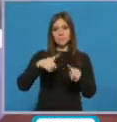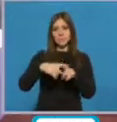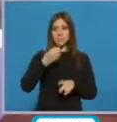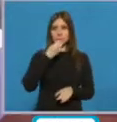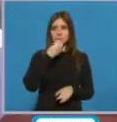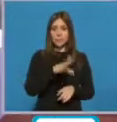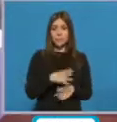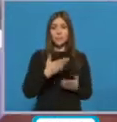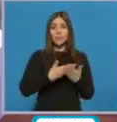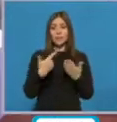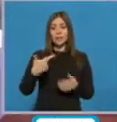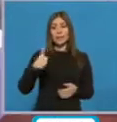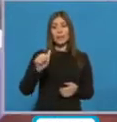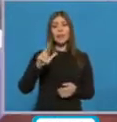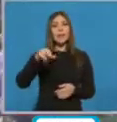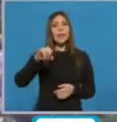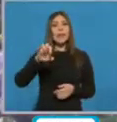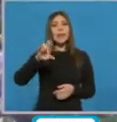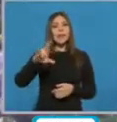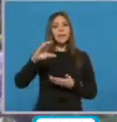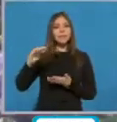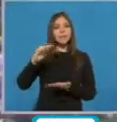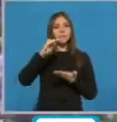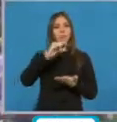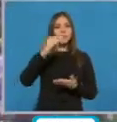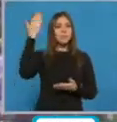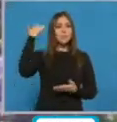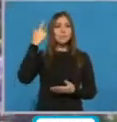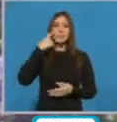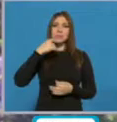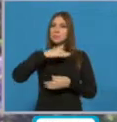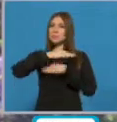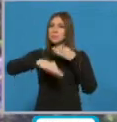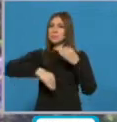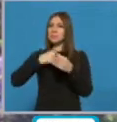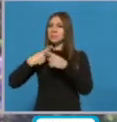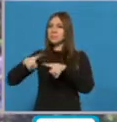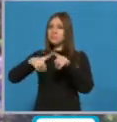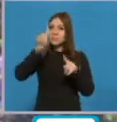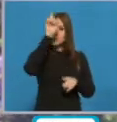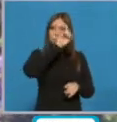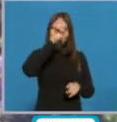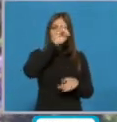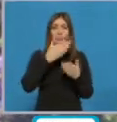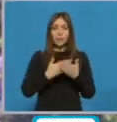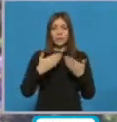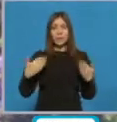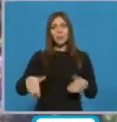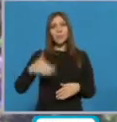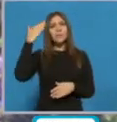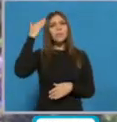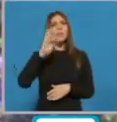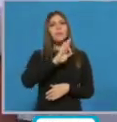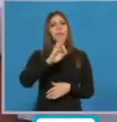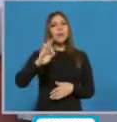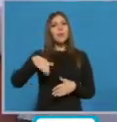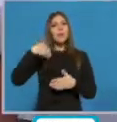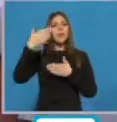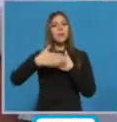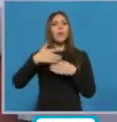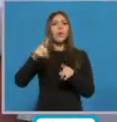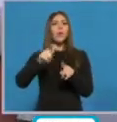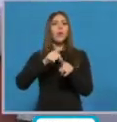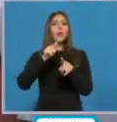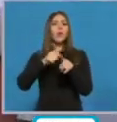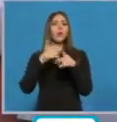presentar. Garnier de Nutris nos va a dar opciones para todos. Tenemos en esta temporada otoño, evidentemente se vienen los colores cálidos,